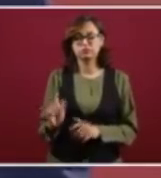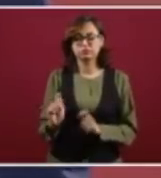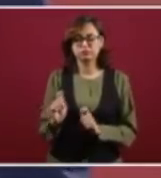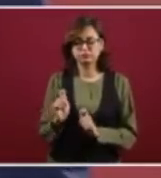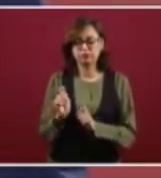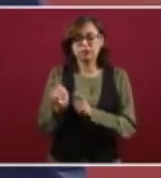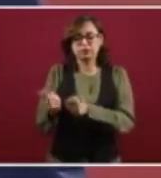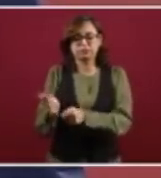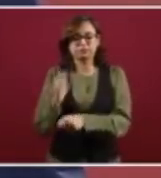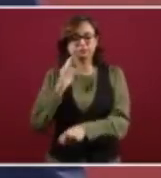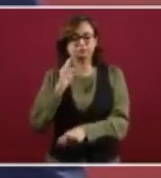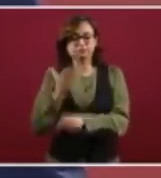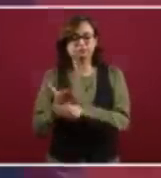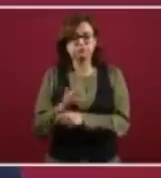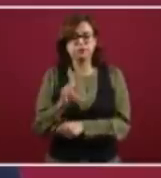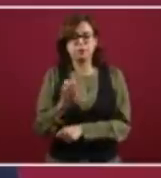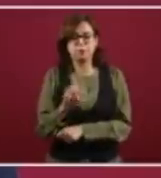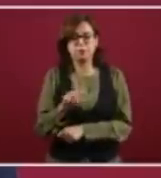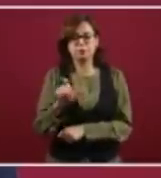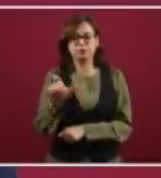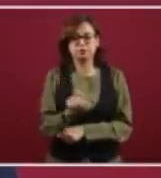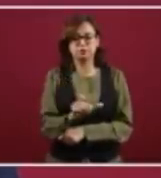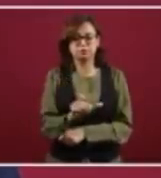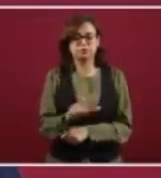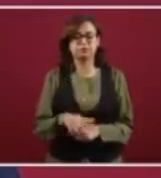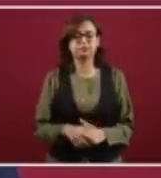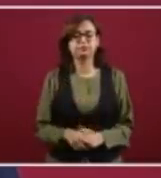administra Pemex.